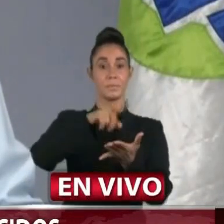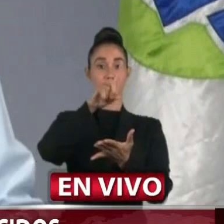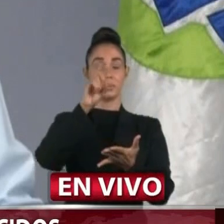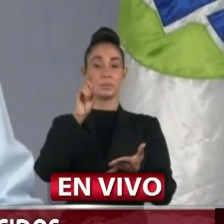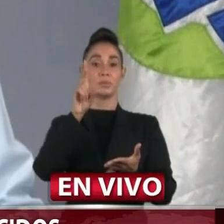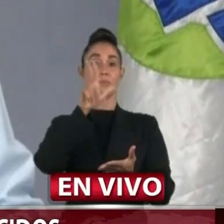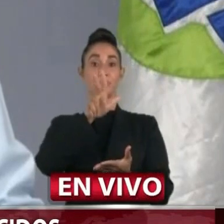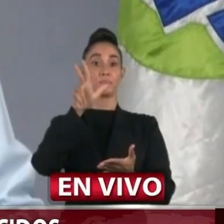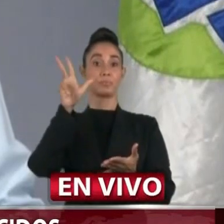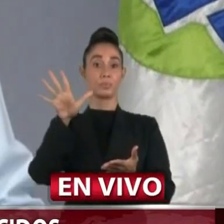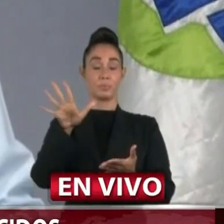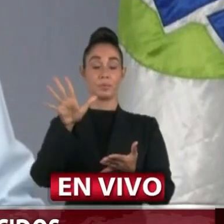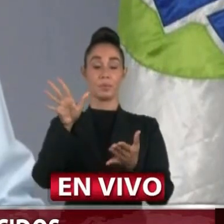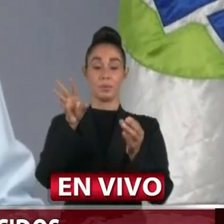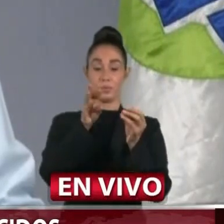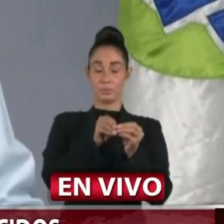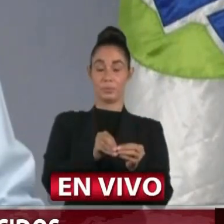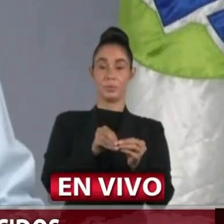1.135 acumulados,